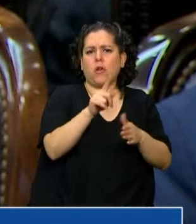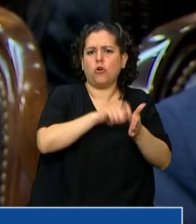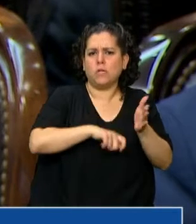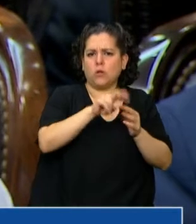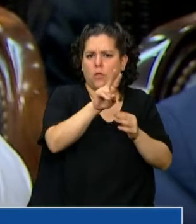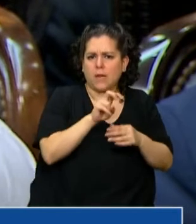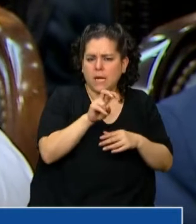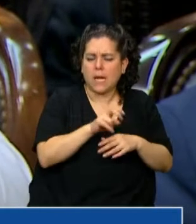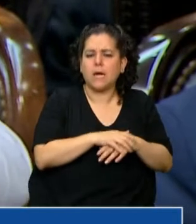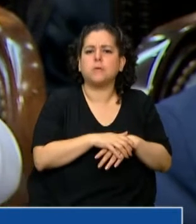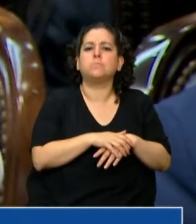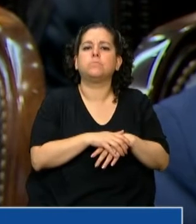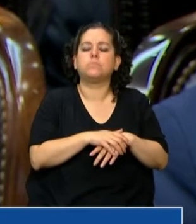alquiler?